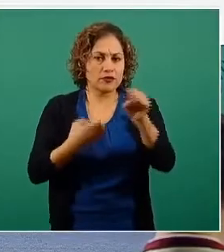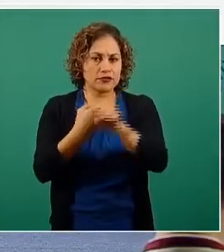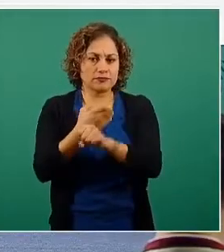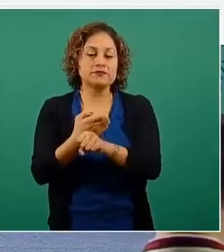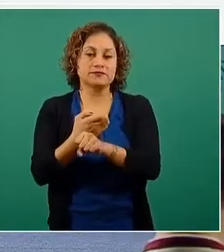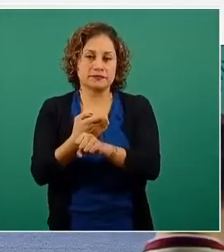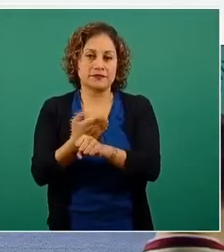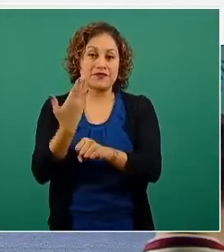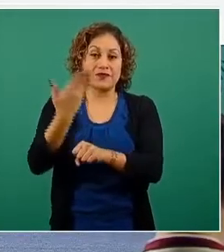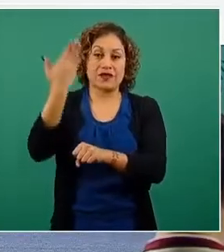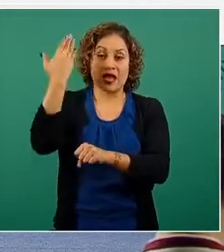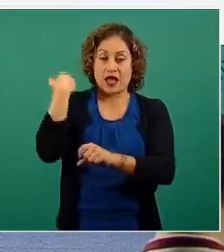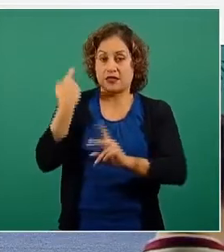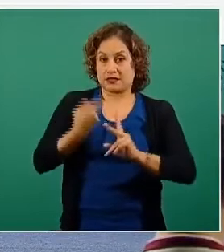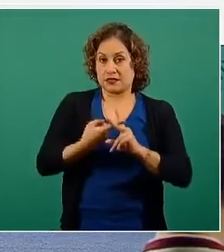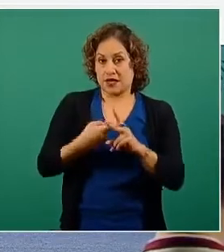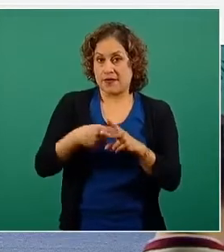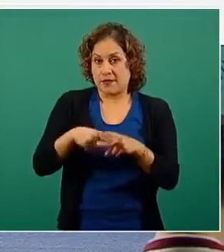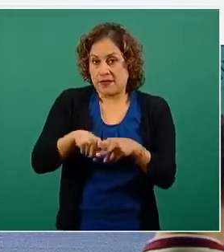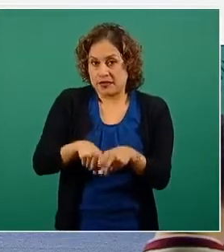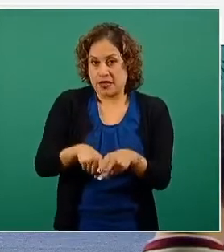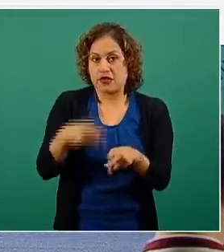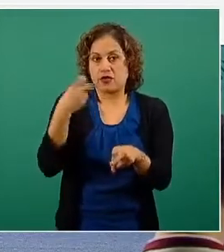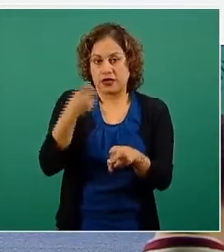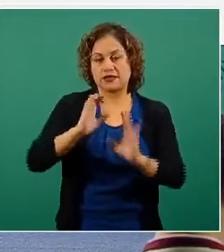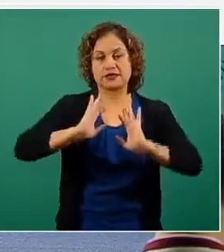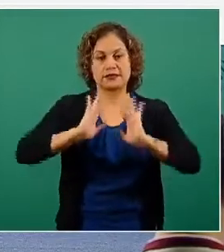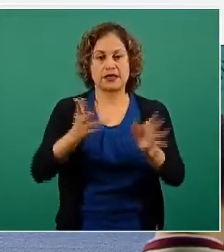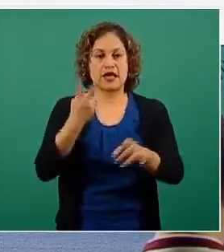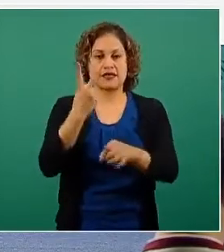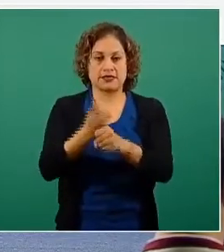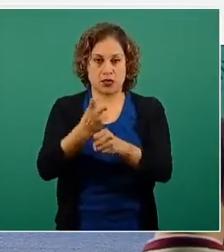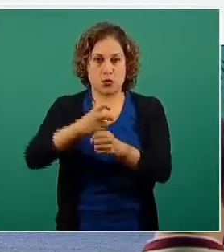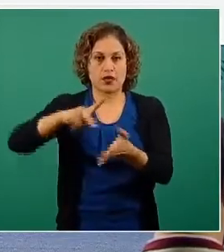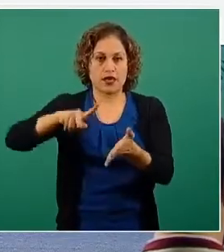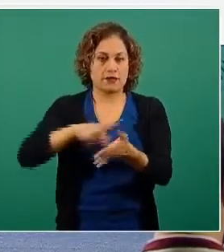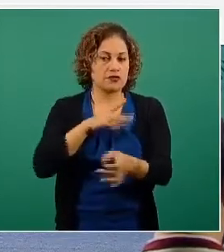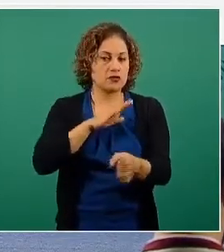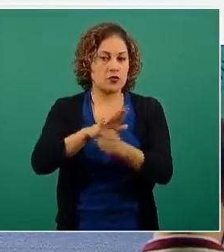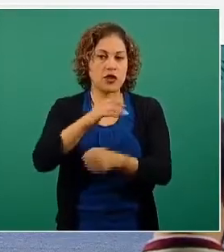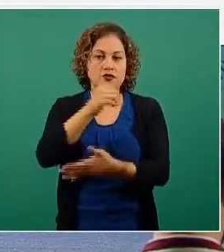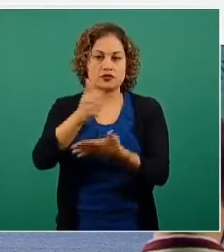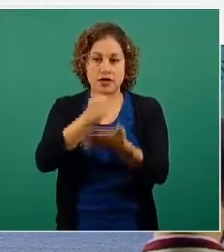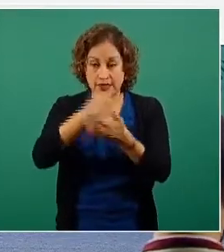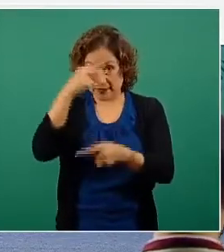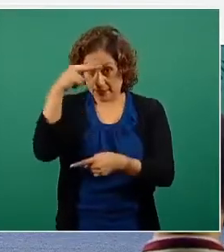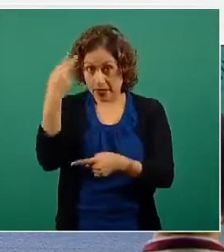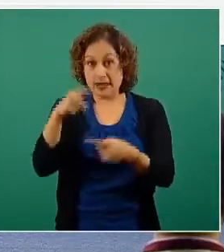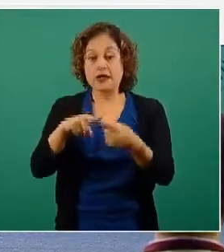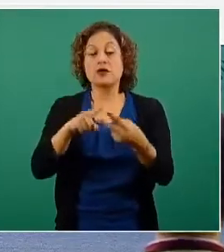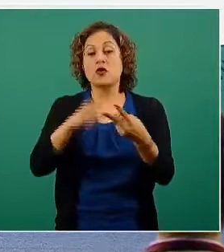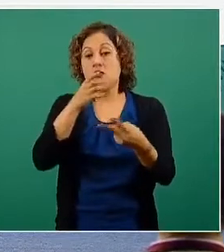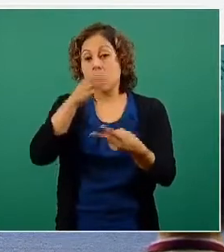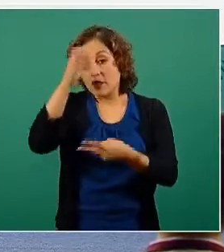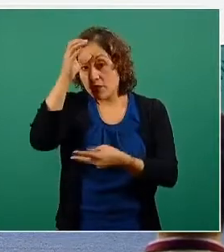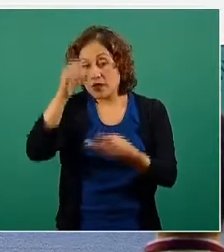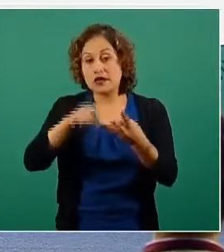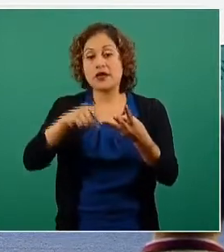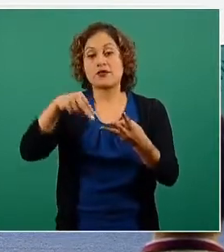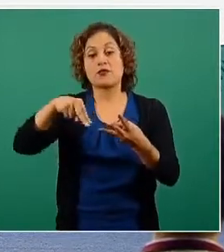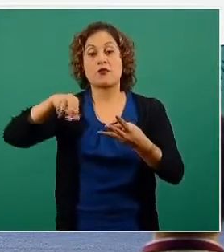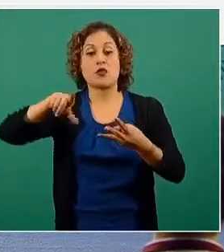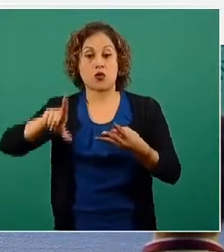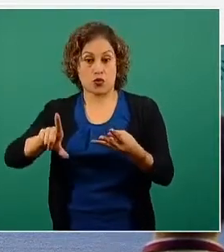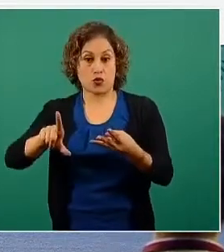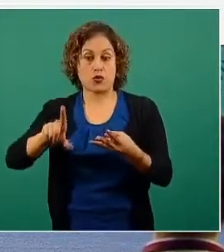iniciaron también en primera instancia la estrategia de vacunación, Ciudad de México, Coahuila, Nuevo León y actualmente ya 29